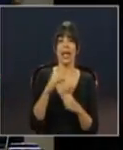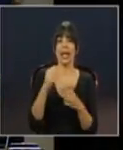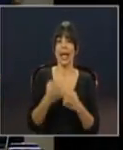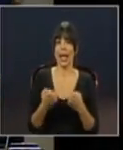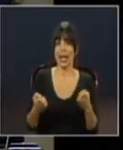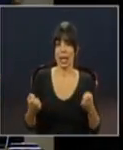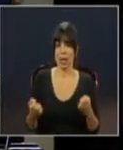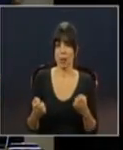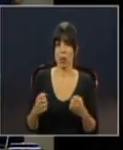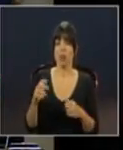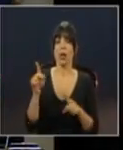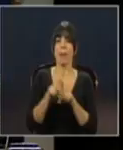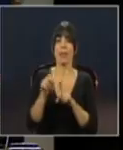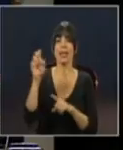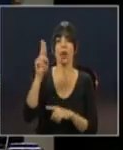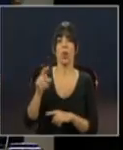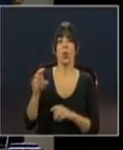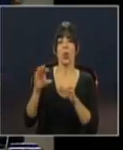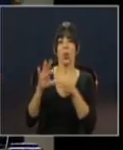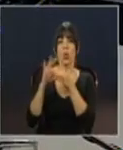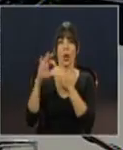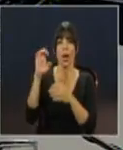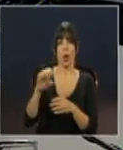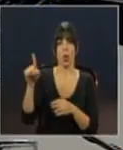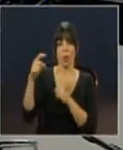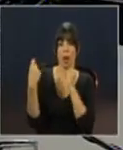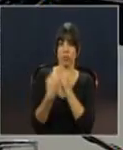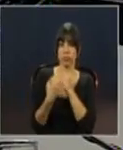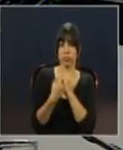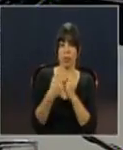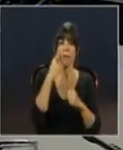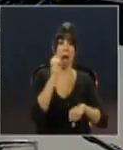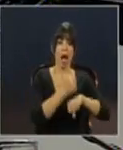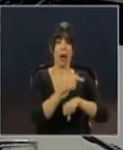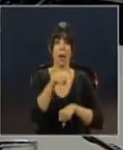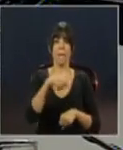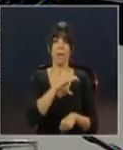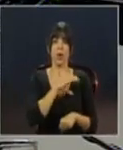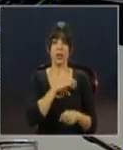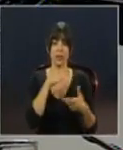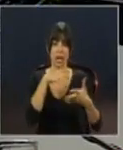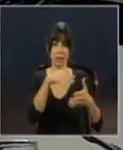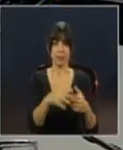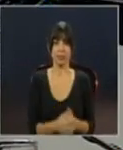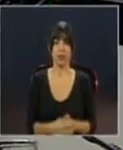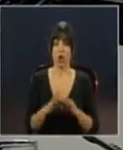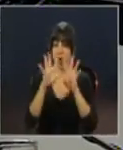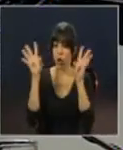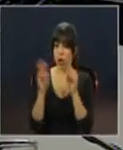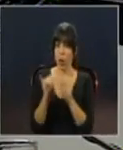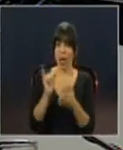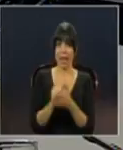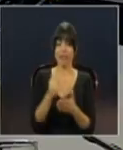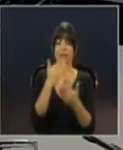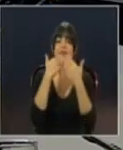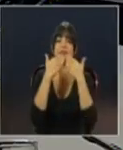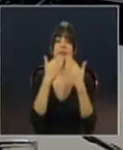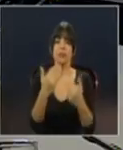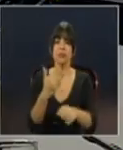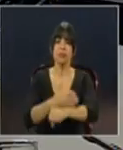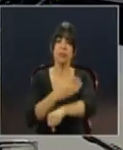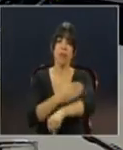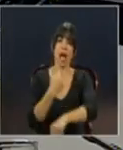equipamiento de la Unión Europea. En consonancia con lo anterior, agradecemos los grandes avances en la discusión